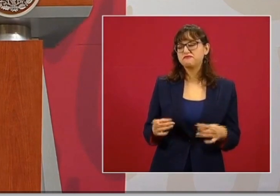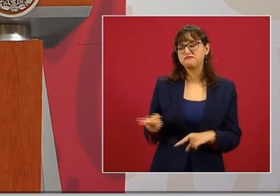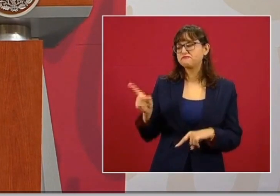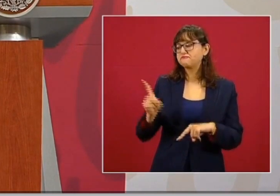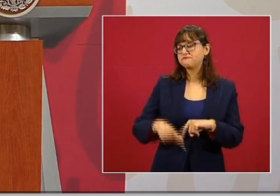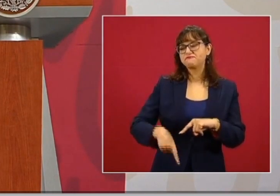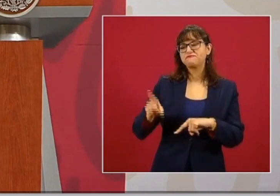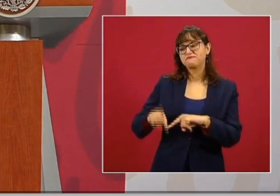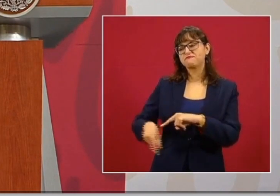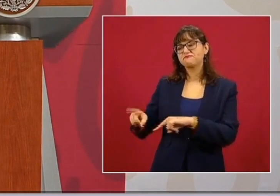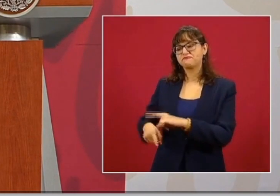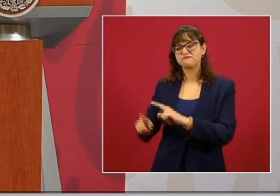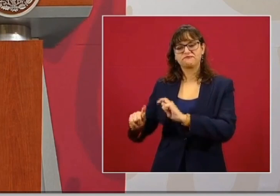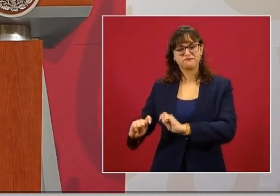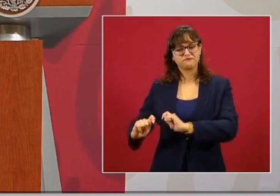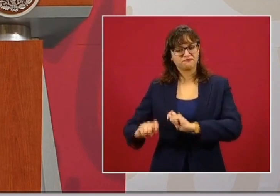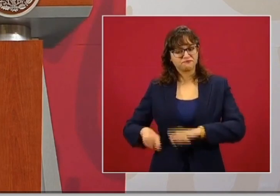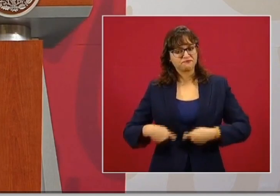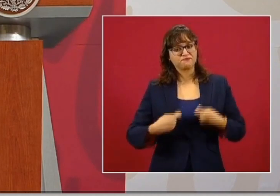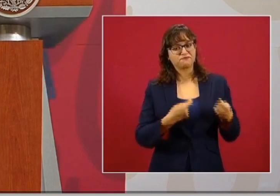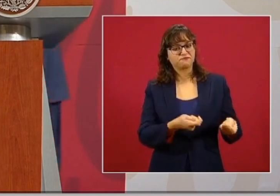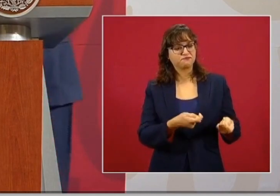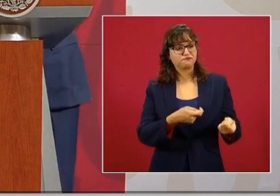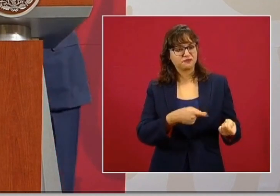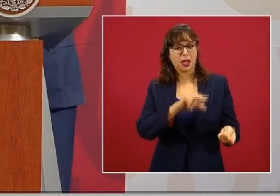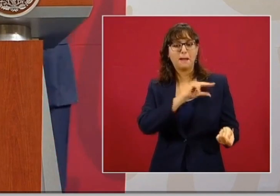Que había que